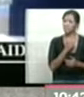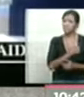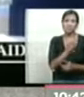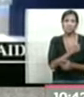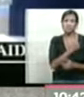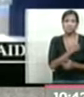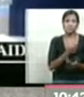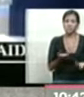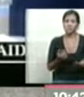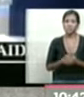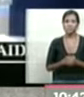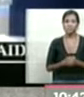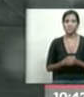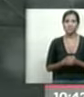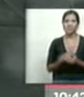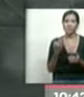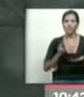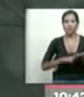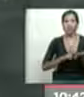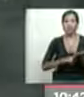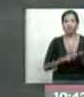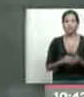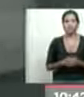es una mala noticia, de verdad.